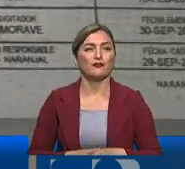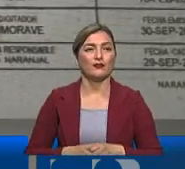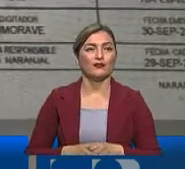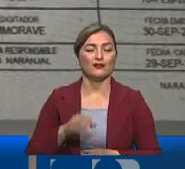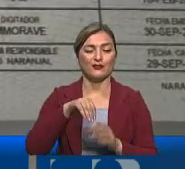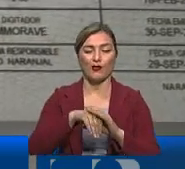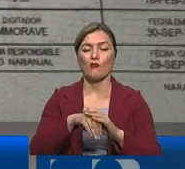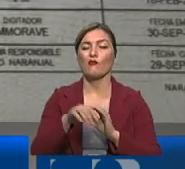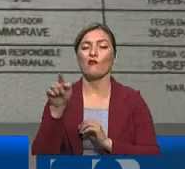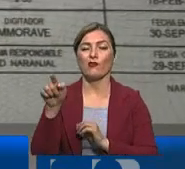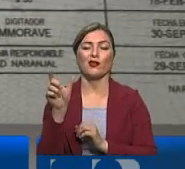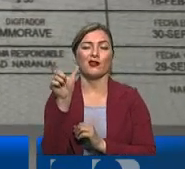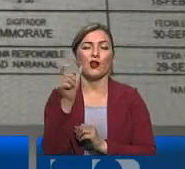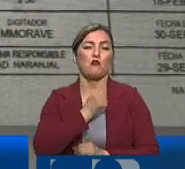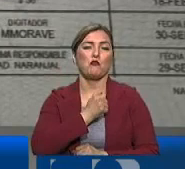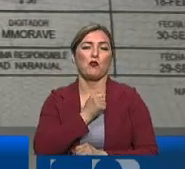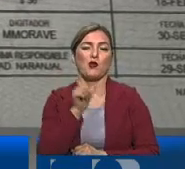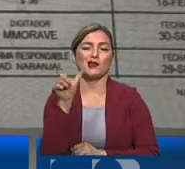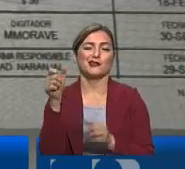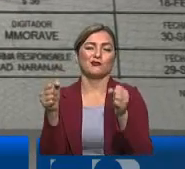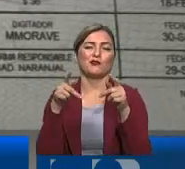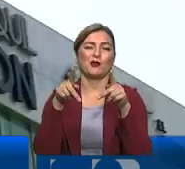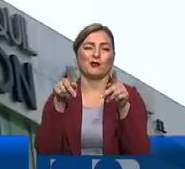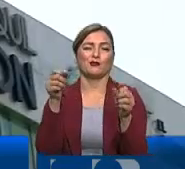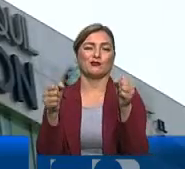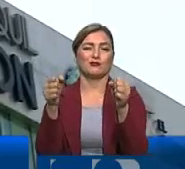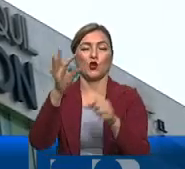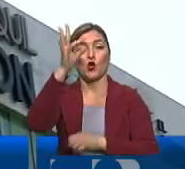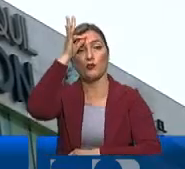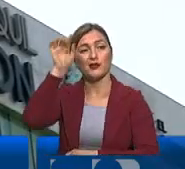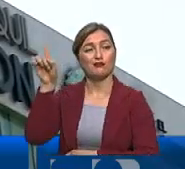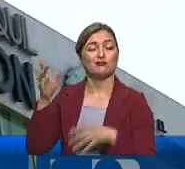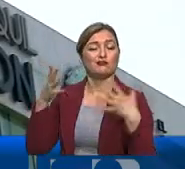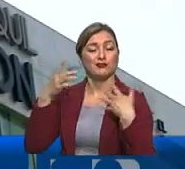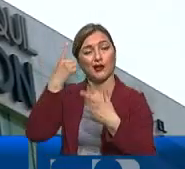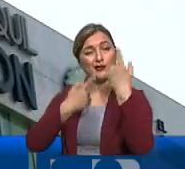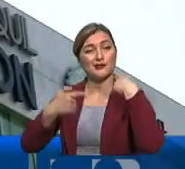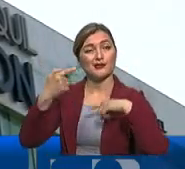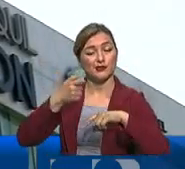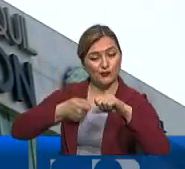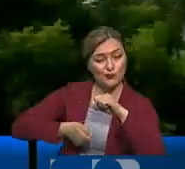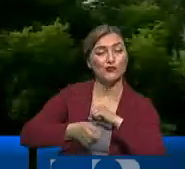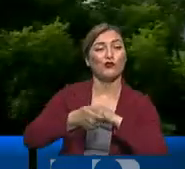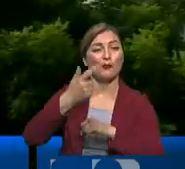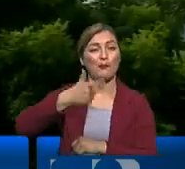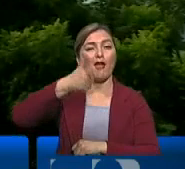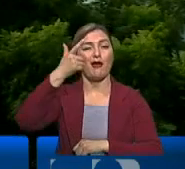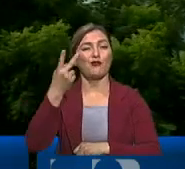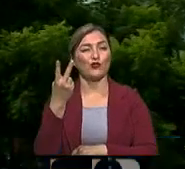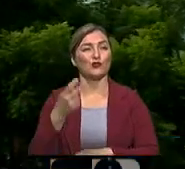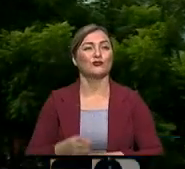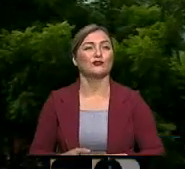policía encontró la licencia de conducir del propietario, que resultó estar en el Hospital Guayaquil, herido con arma blanca y de fuego. Catalina